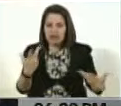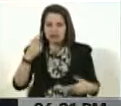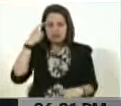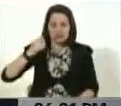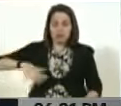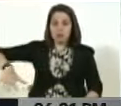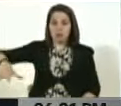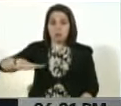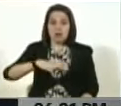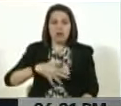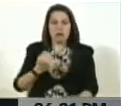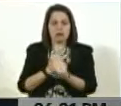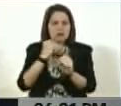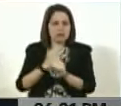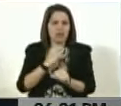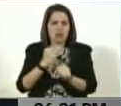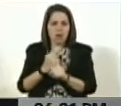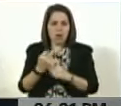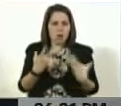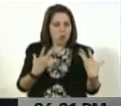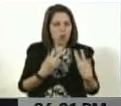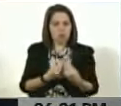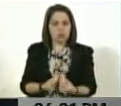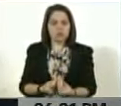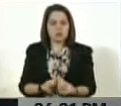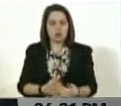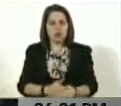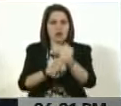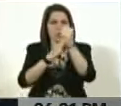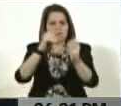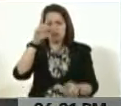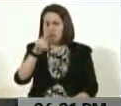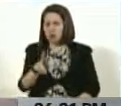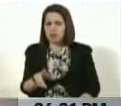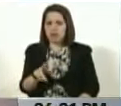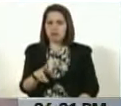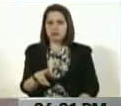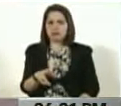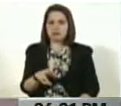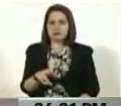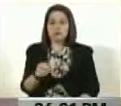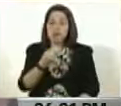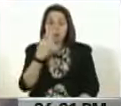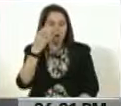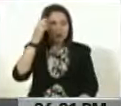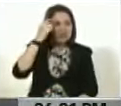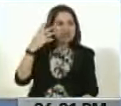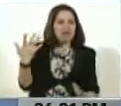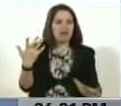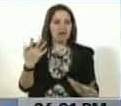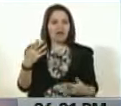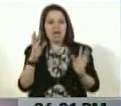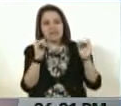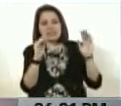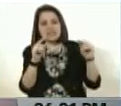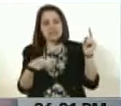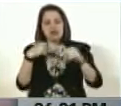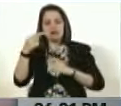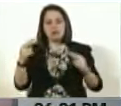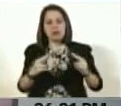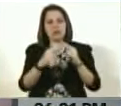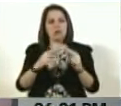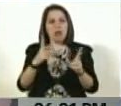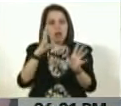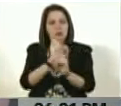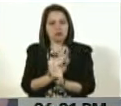trabaja en conjunto con sus líderes día a día. Es el buenos días en la mañana, el chao nos vemos en la noche.